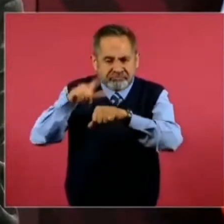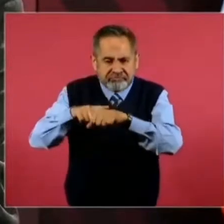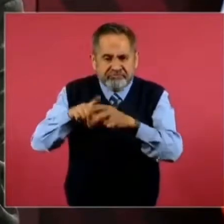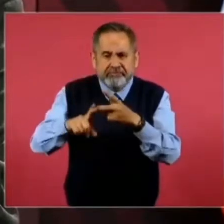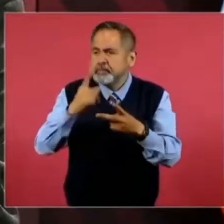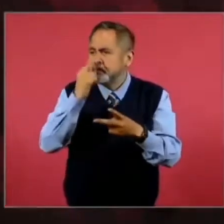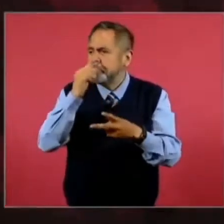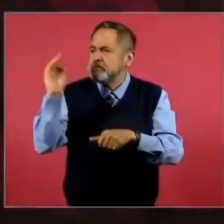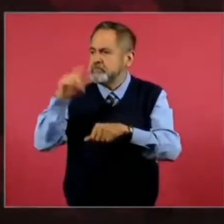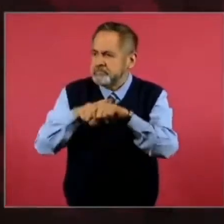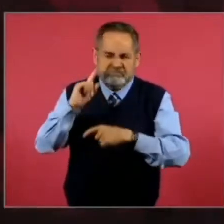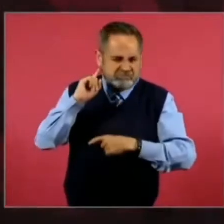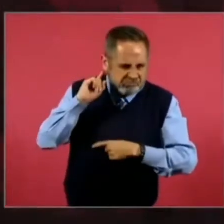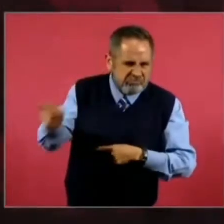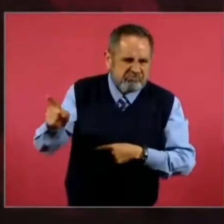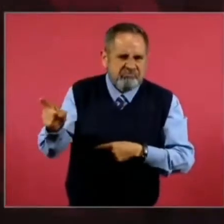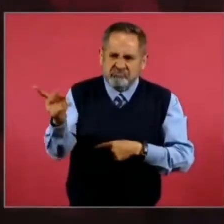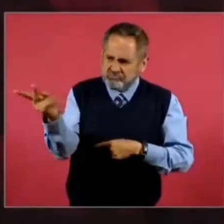Federal.